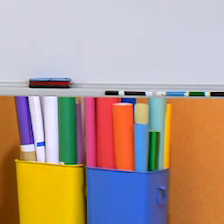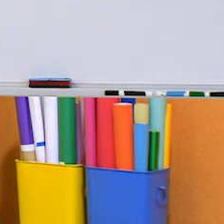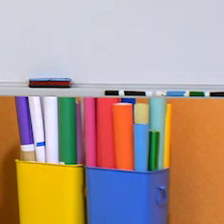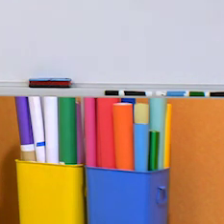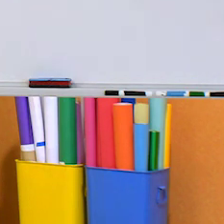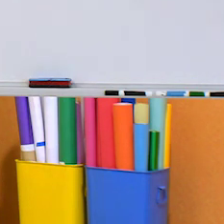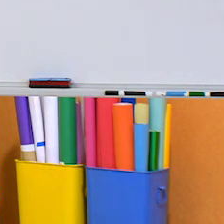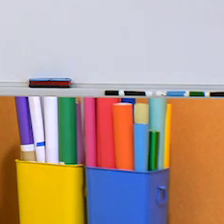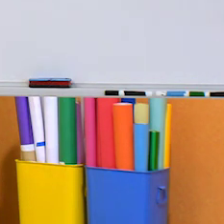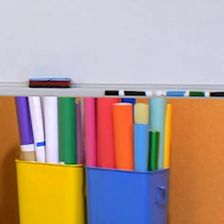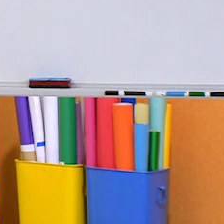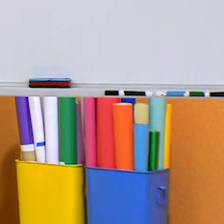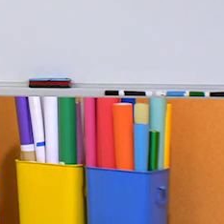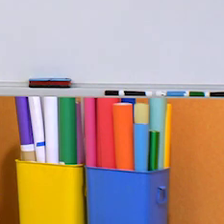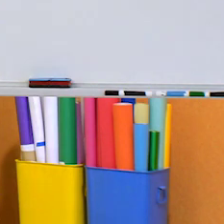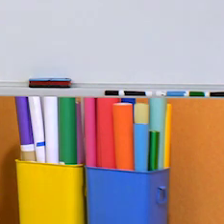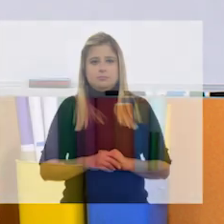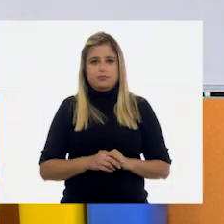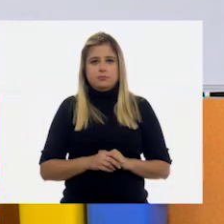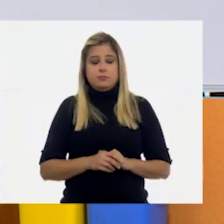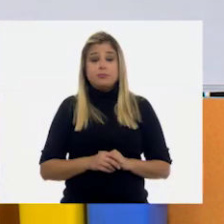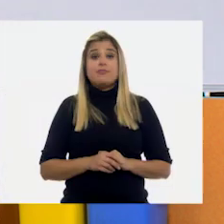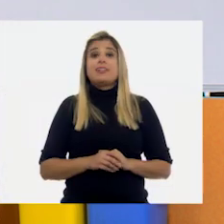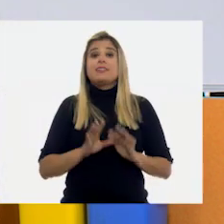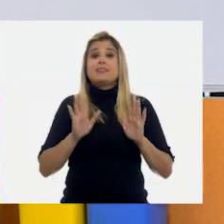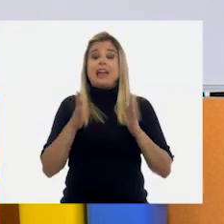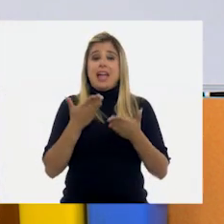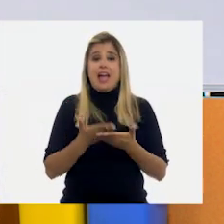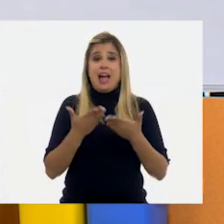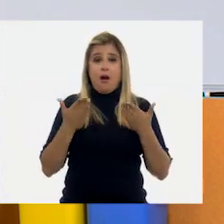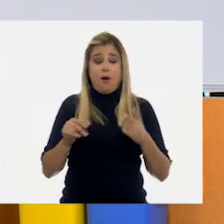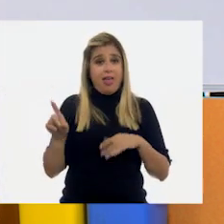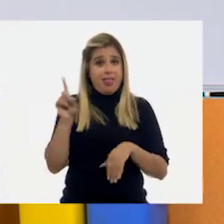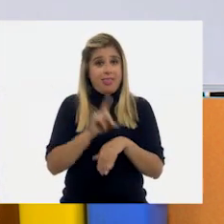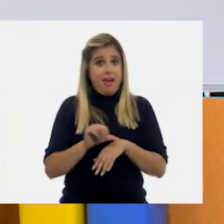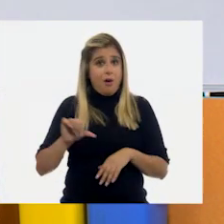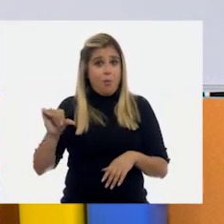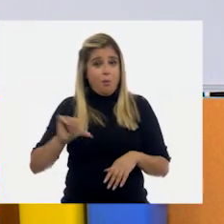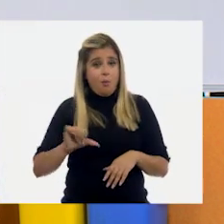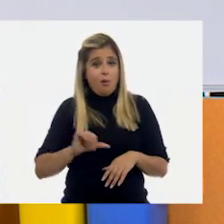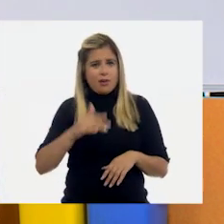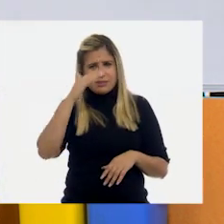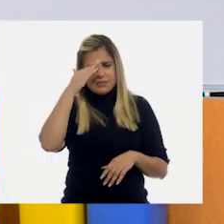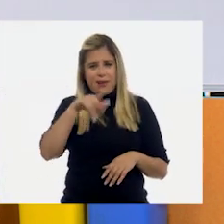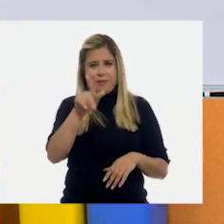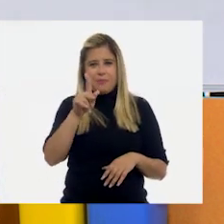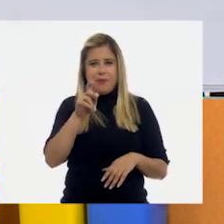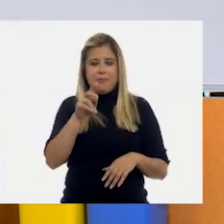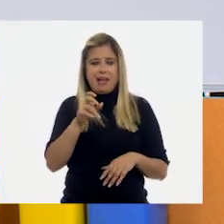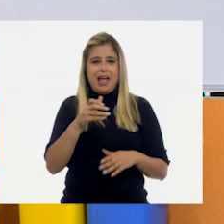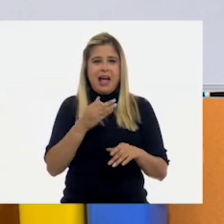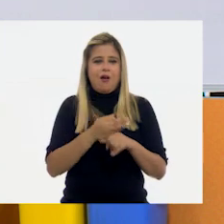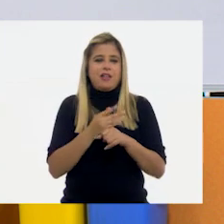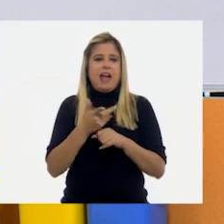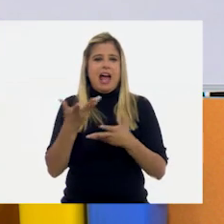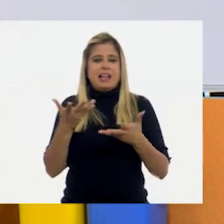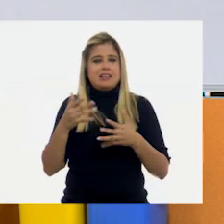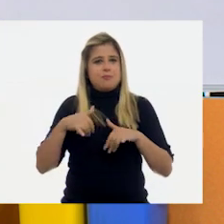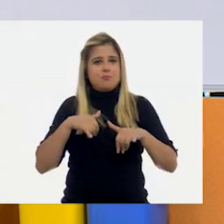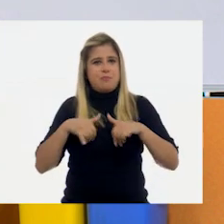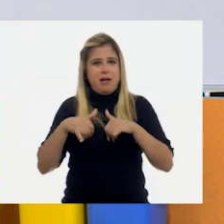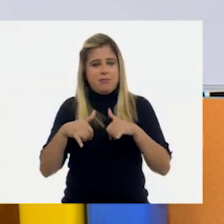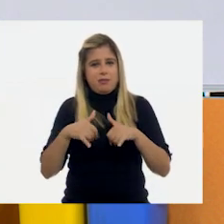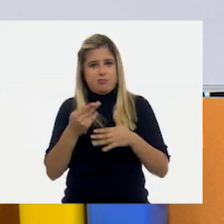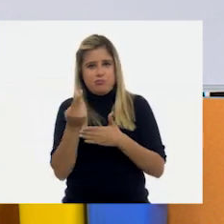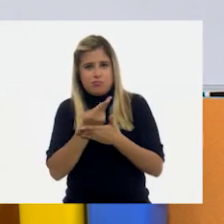veu. Bueno, Pepe, ahora el día de hoy, como sabes, Pepe, pues sí, vamos a trabajar con el croquis y